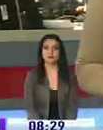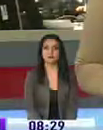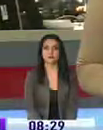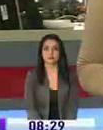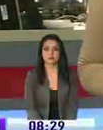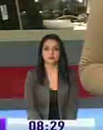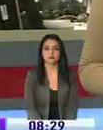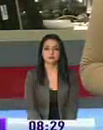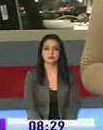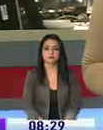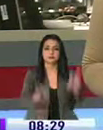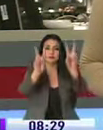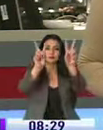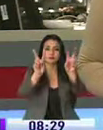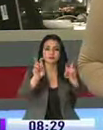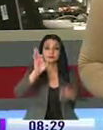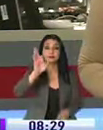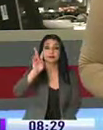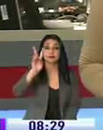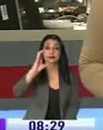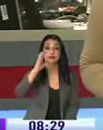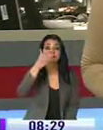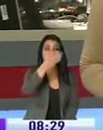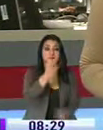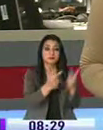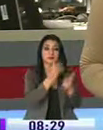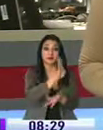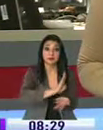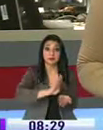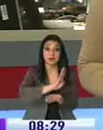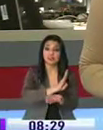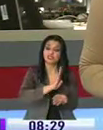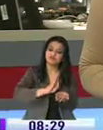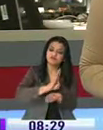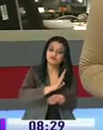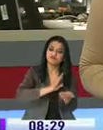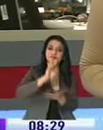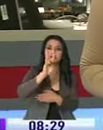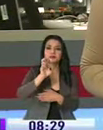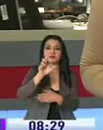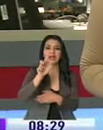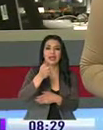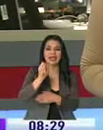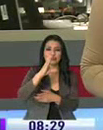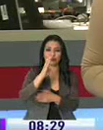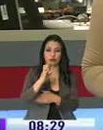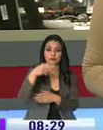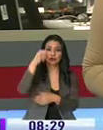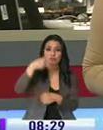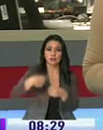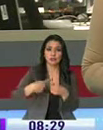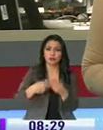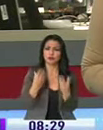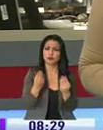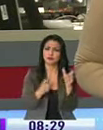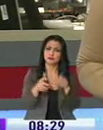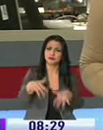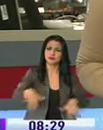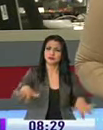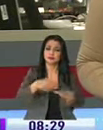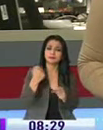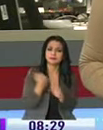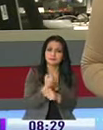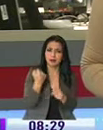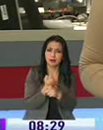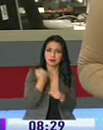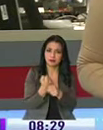Y en nuestro segmento TVC Visita tu Barrio, les contamos que el barrio San Enrique de Velasco, ubicado al norte de Quito, está lleno de personas trabajadoras que han hecho